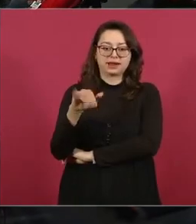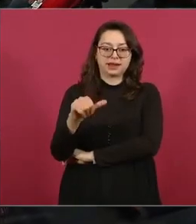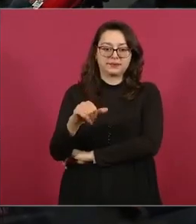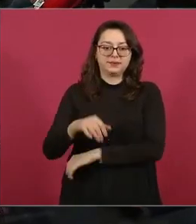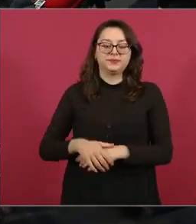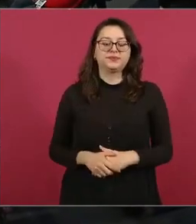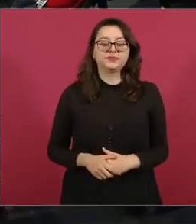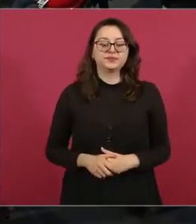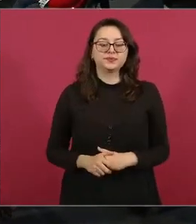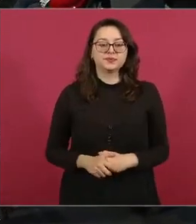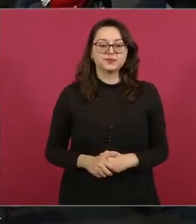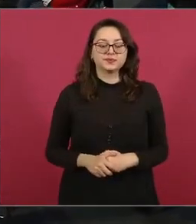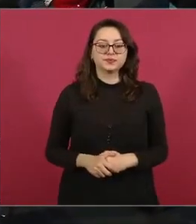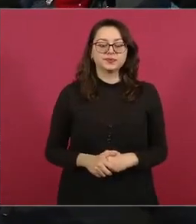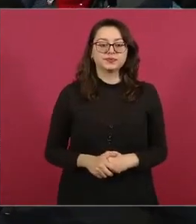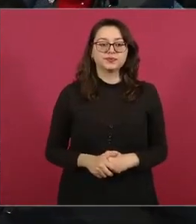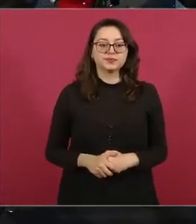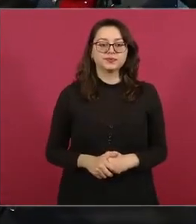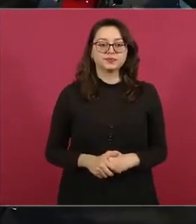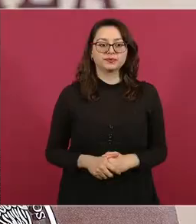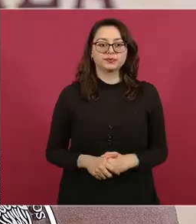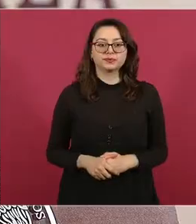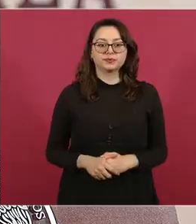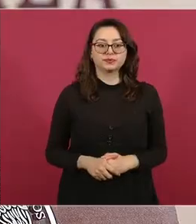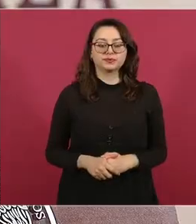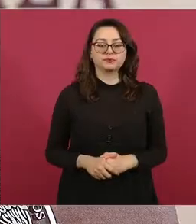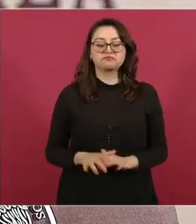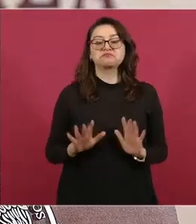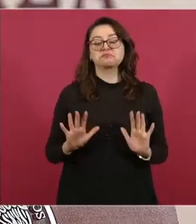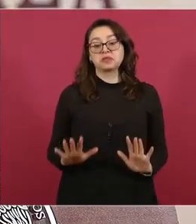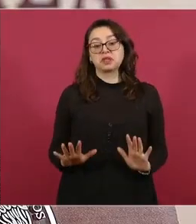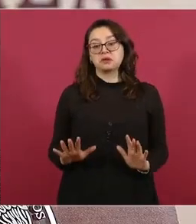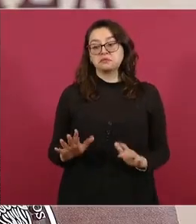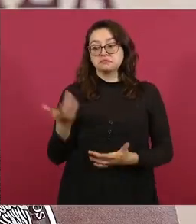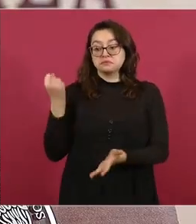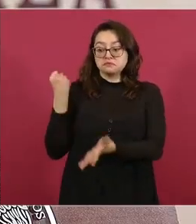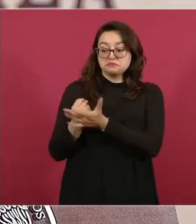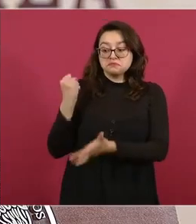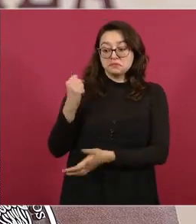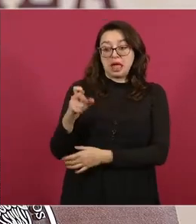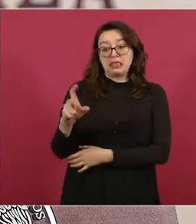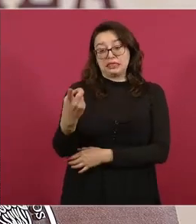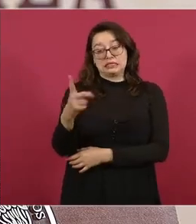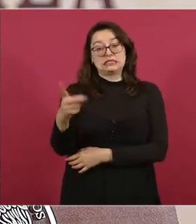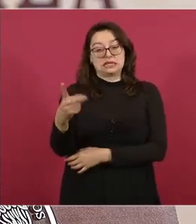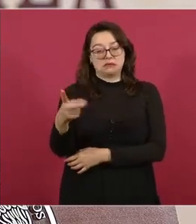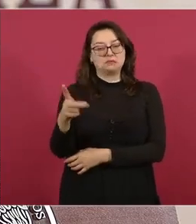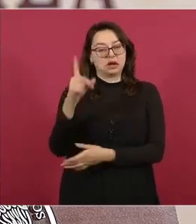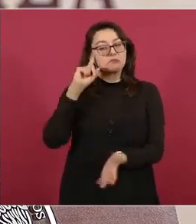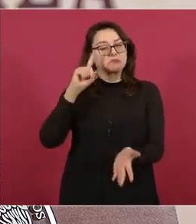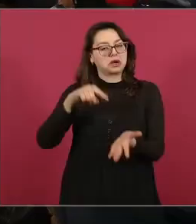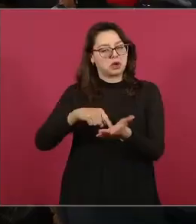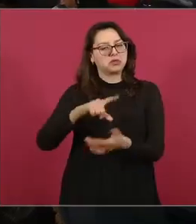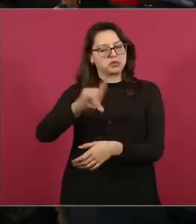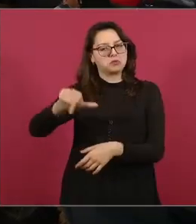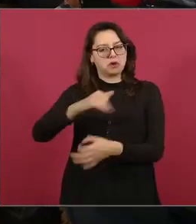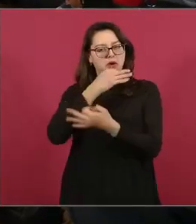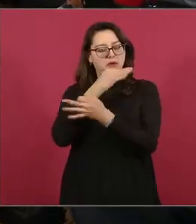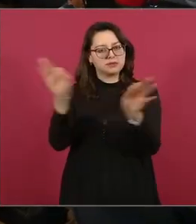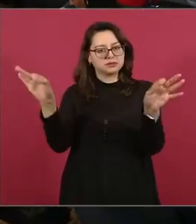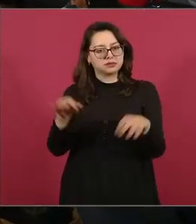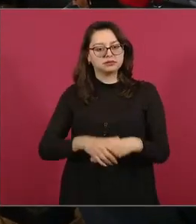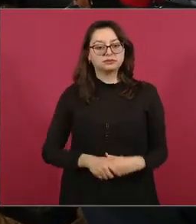Estamos viendo a ver si podemos ya tenerla a partir de diciembre. Esto ya se lo comentaremos en su momento.